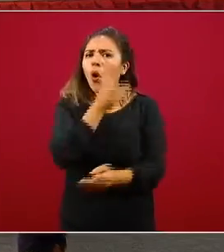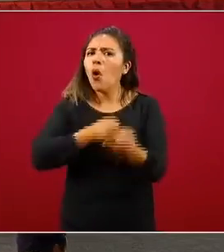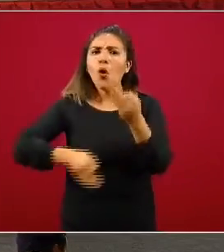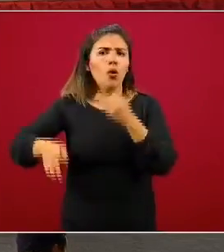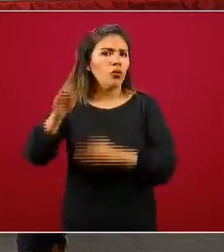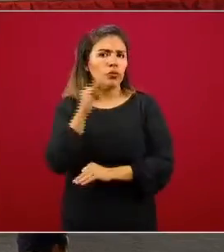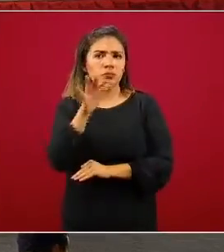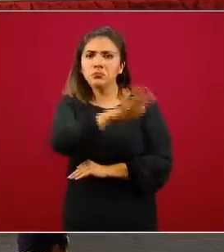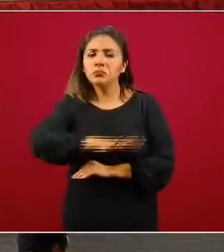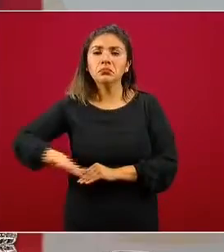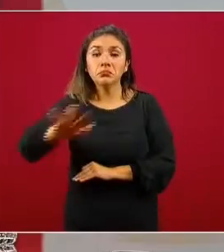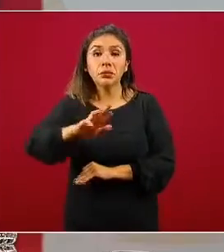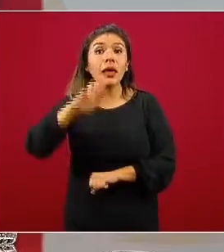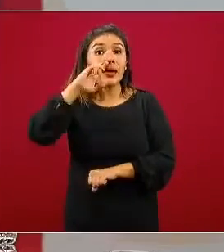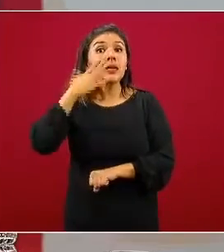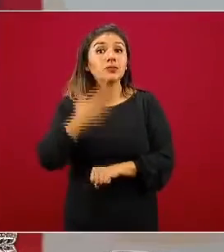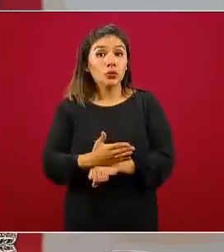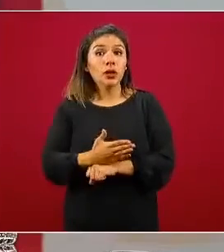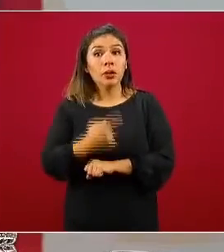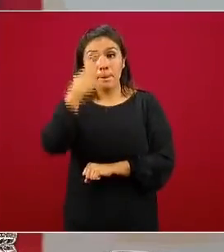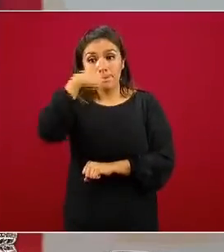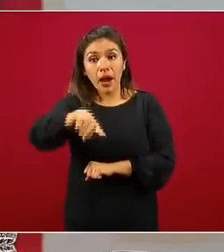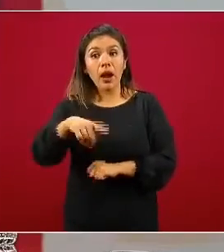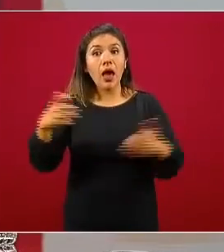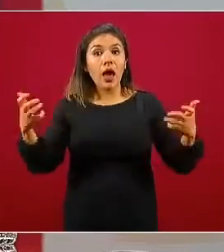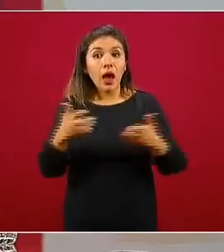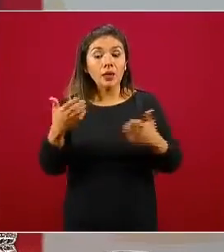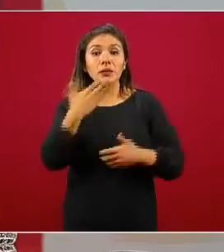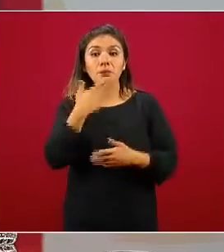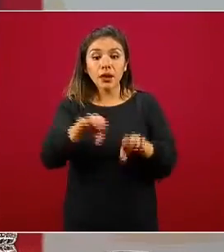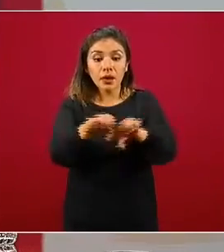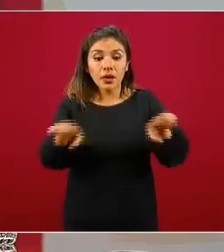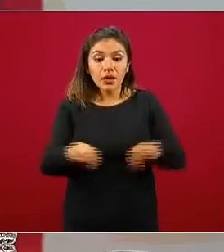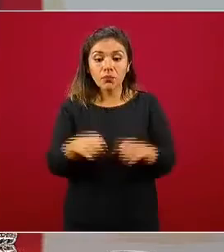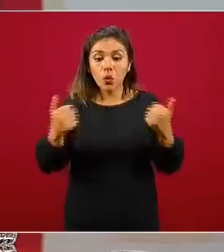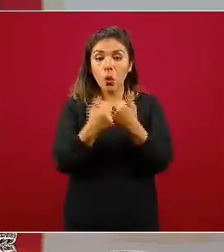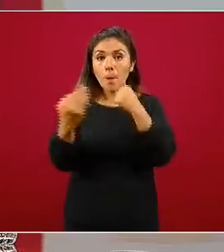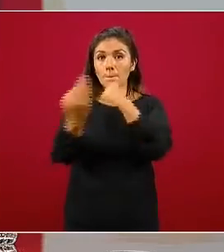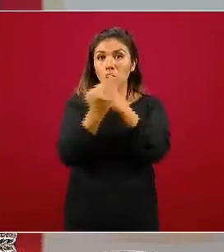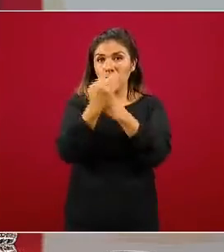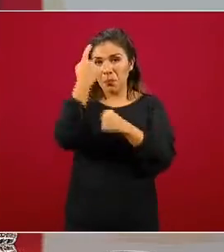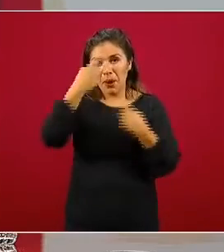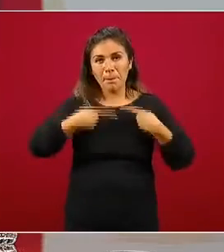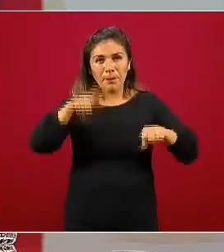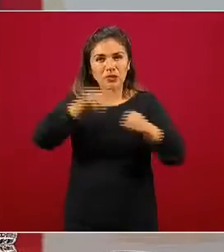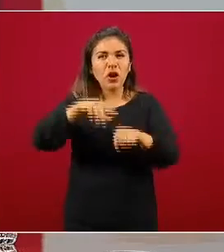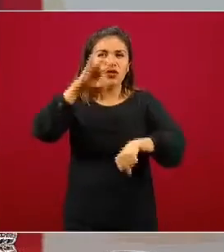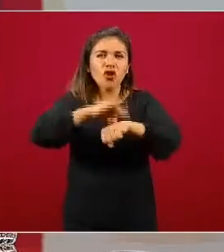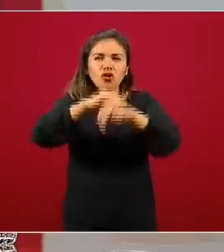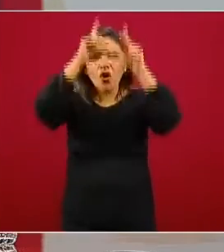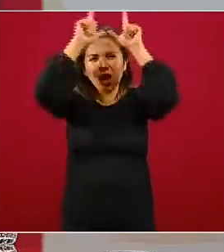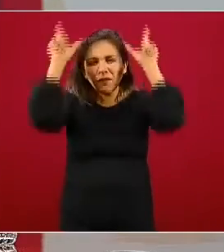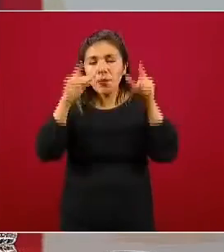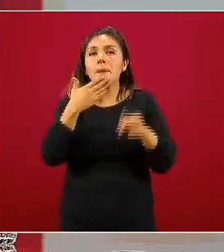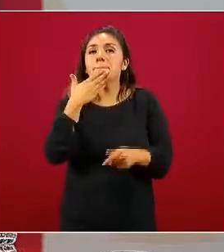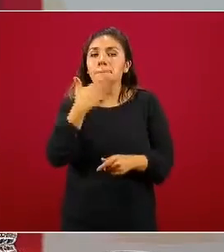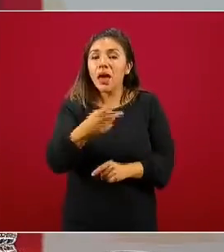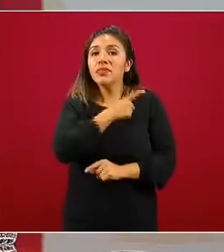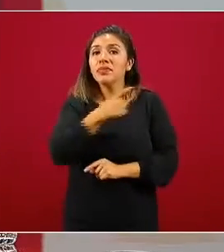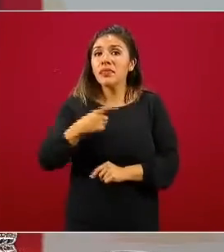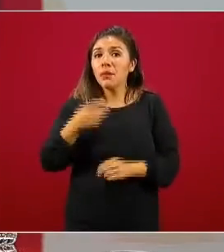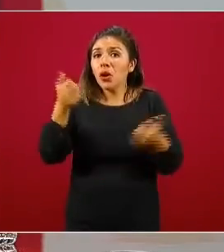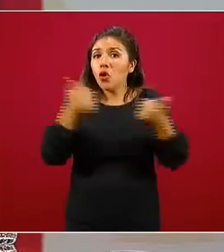y que la responsabilidad de entregar y tener equipos de protección personal para el personal que sean los adecuados y de